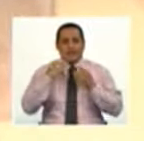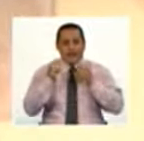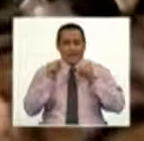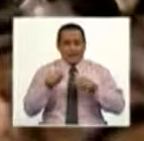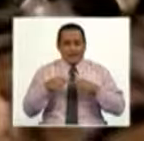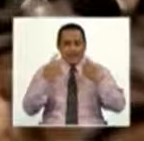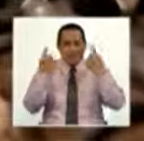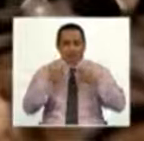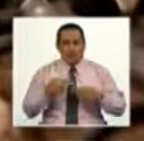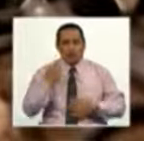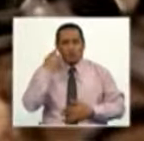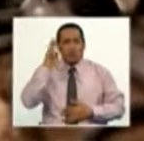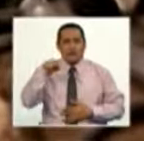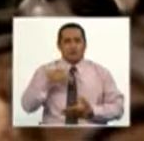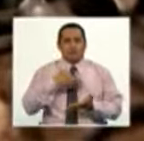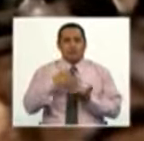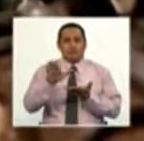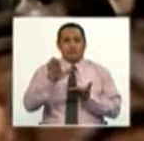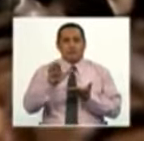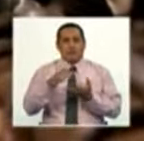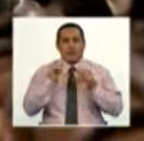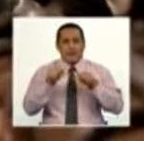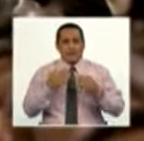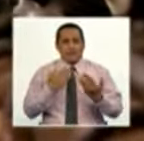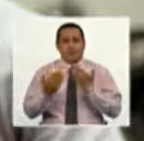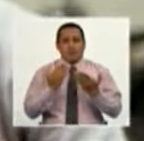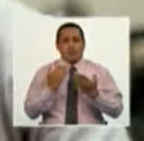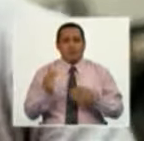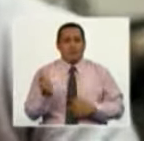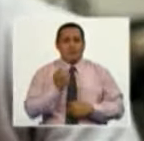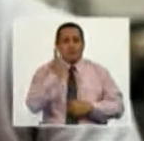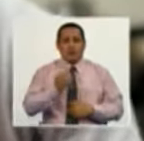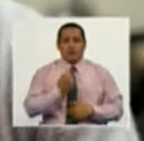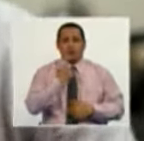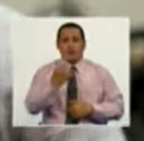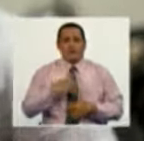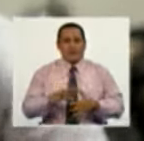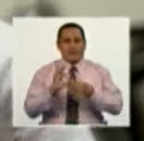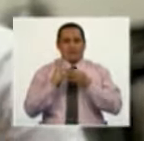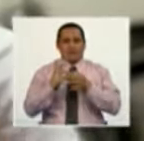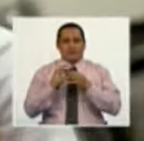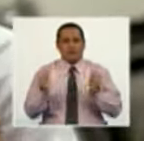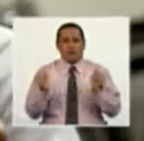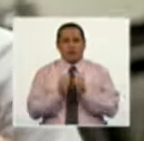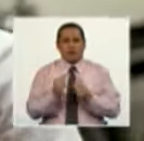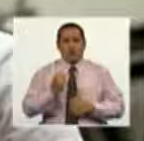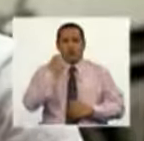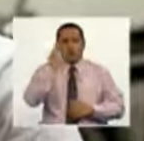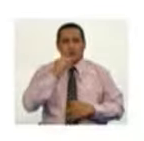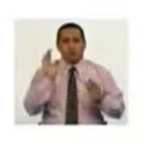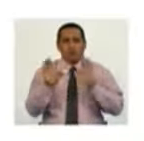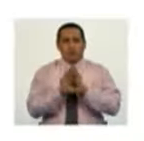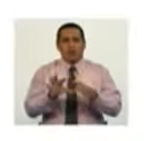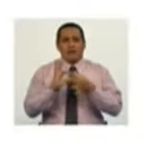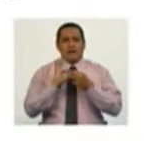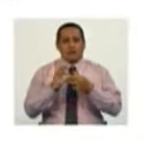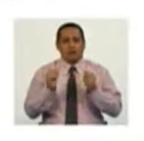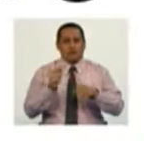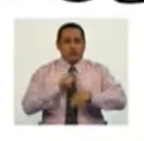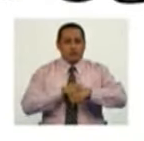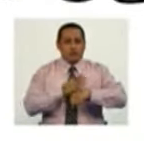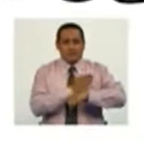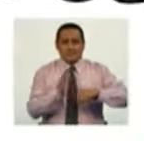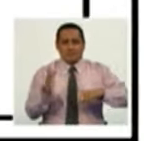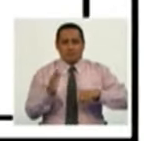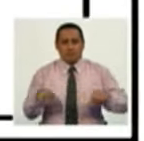es motivada como causa del despido. En ese sentido, este principio está estrechamente comprendido en la relación de